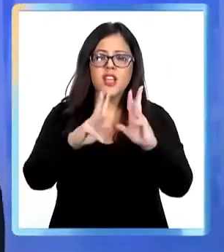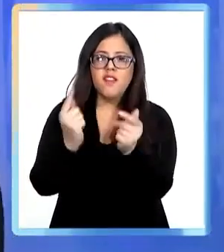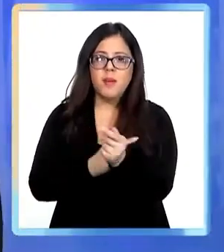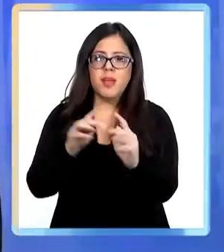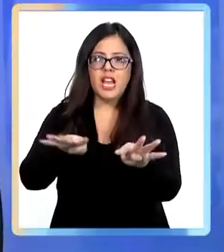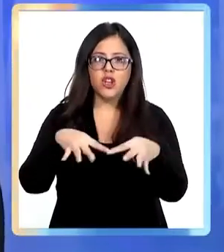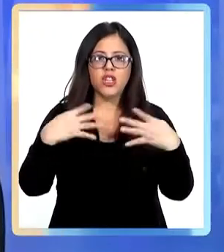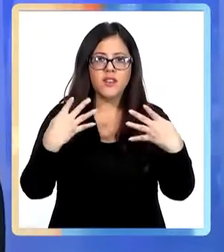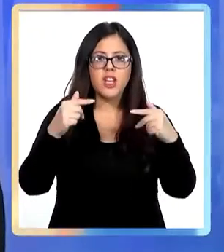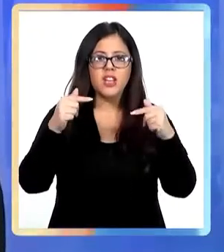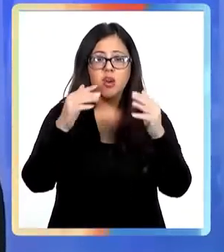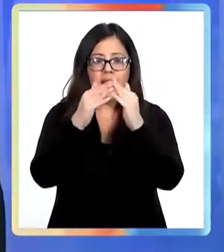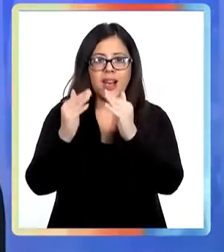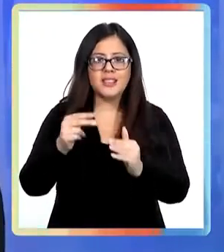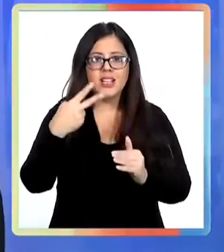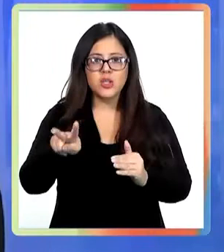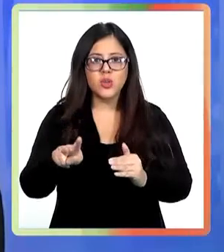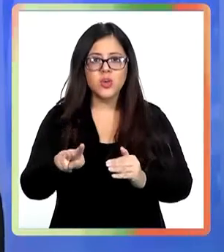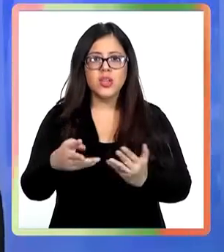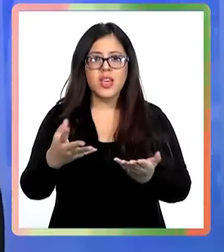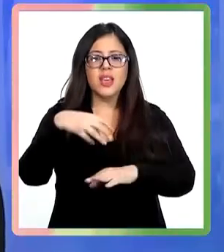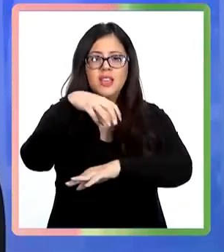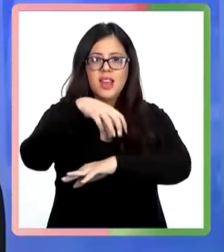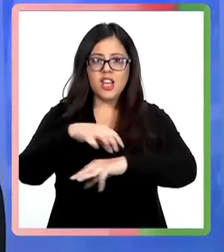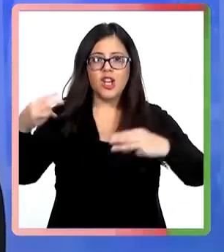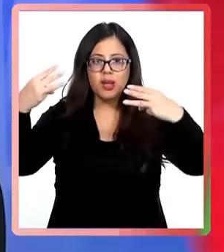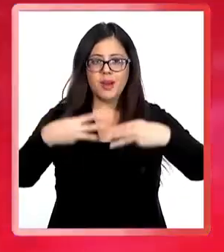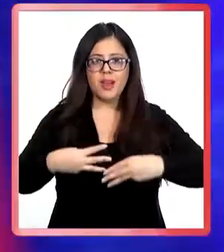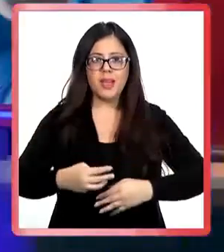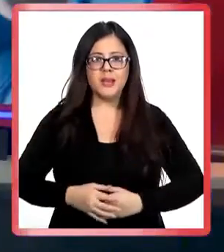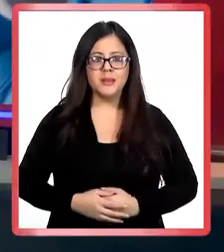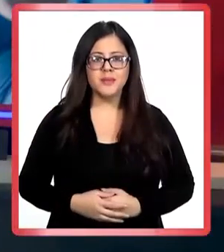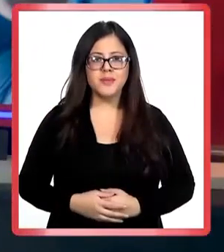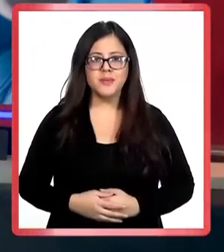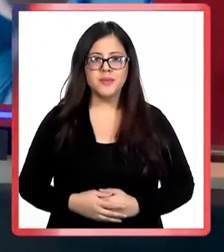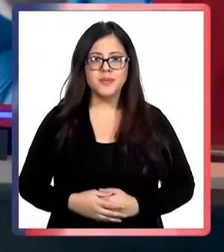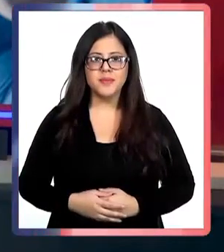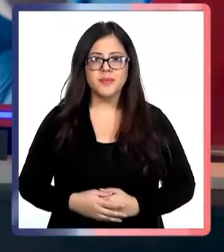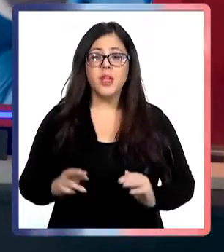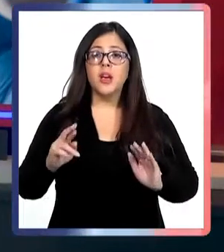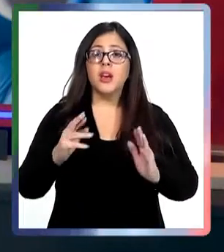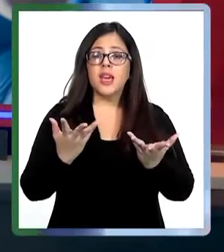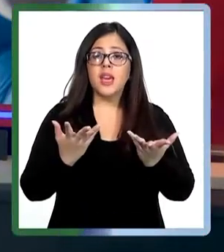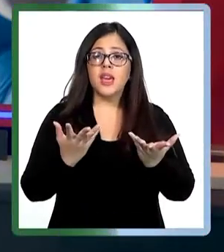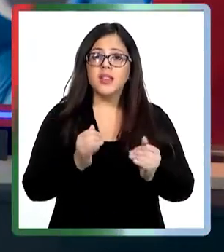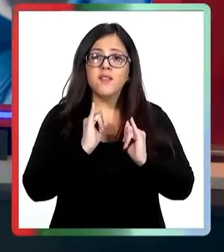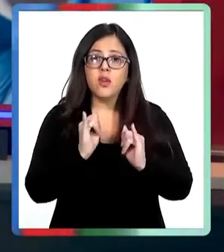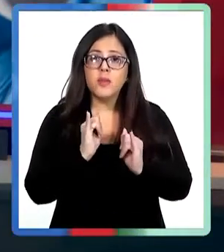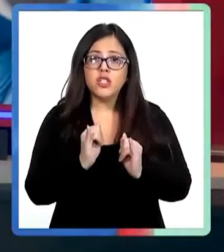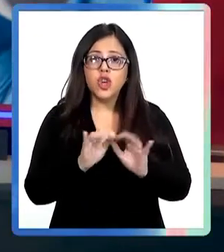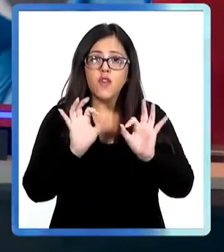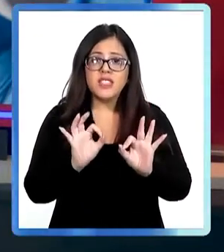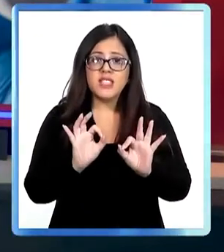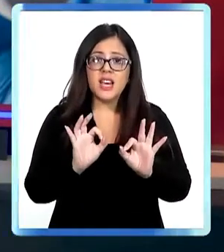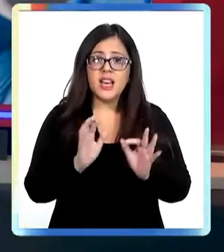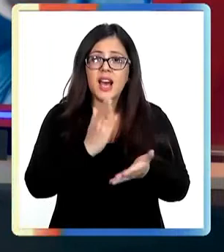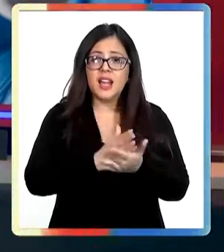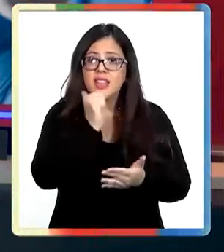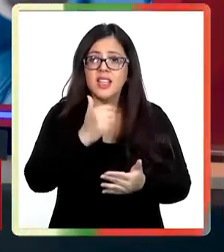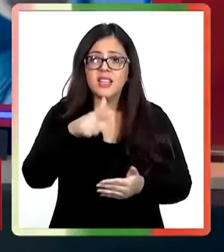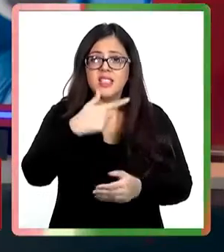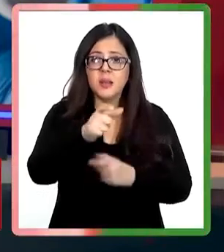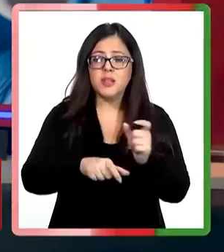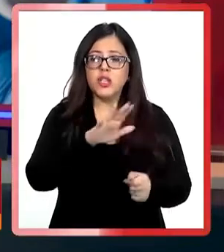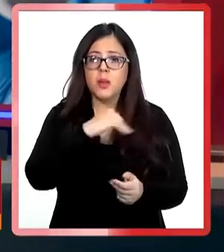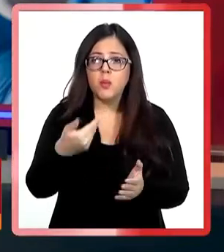están viendo en sus casas a lo largo y ancho de toda la región de Magallanes. Según el reporte oficial, en el último día 17